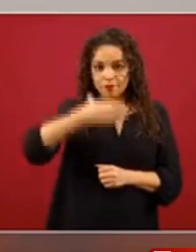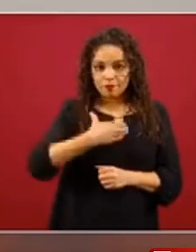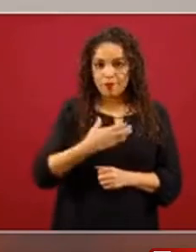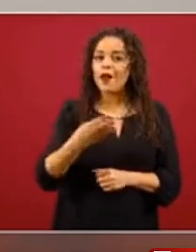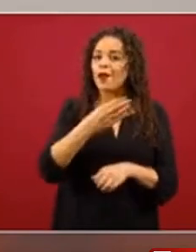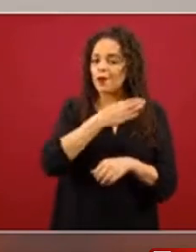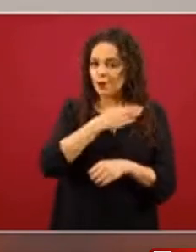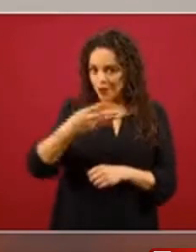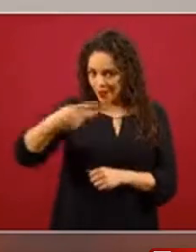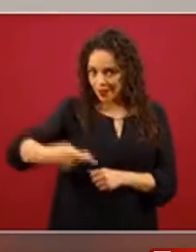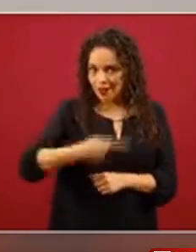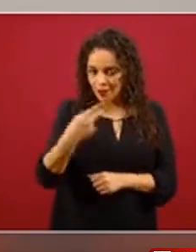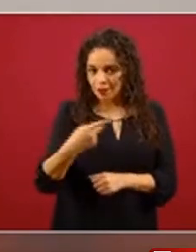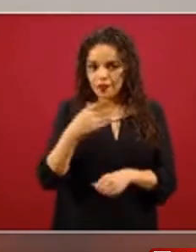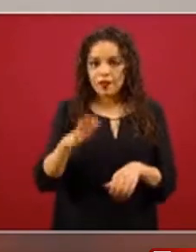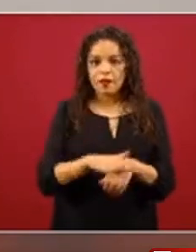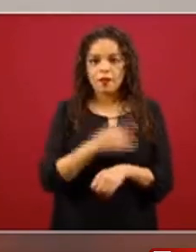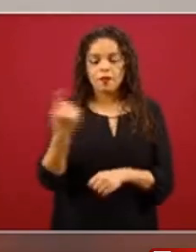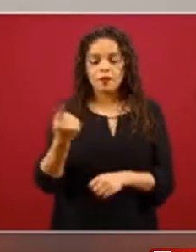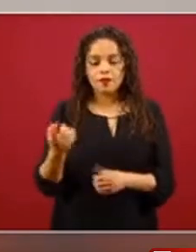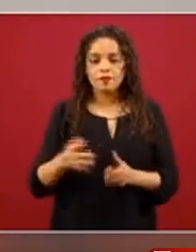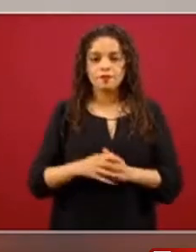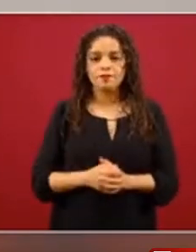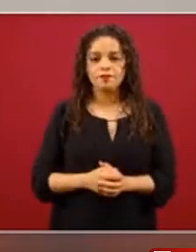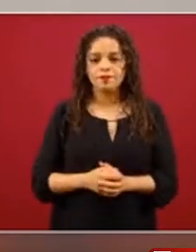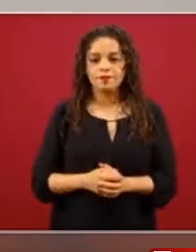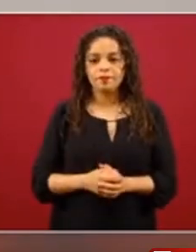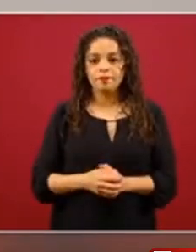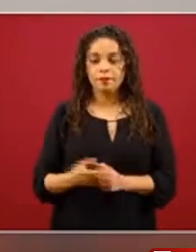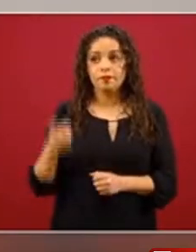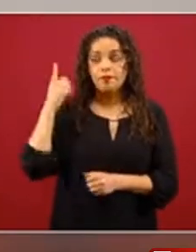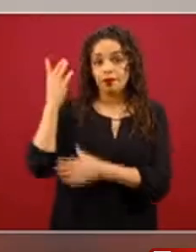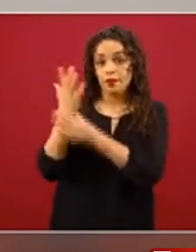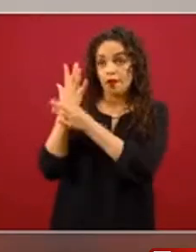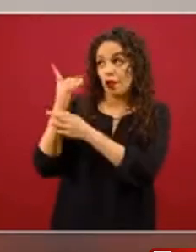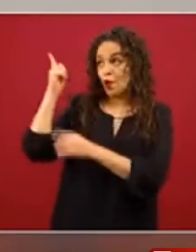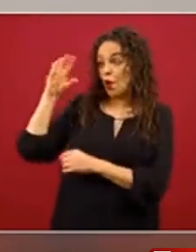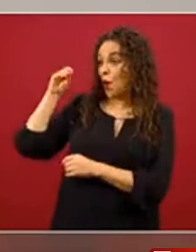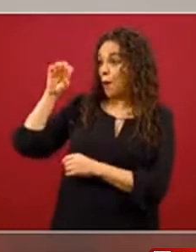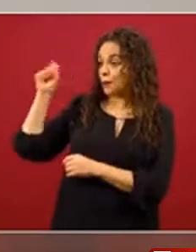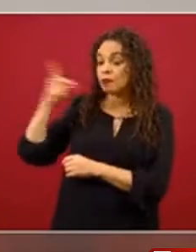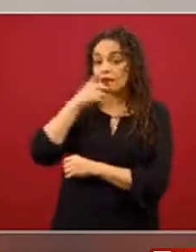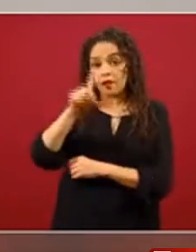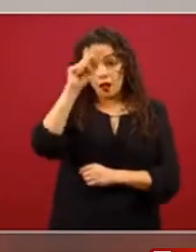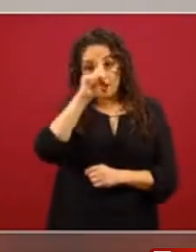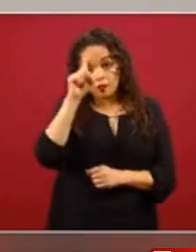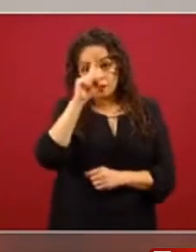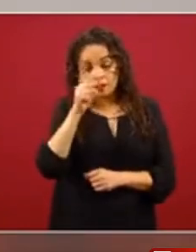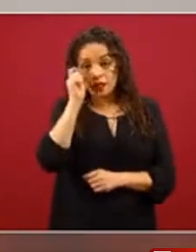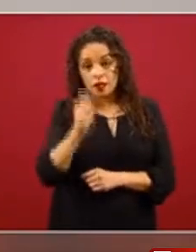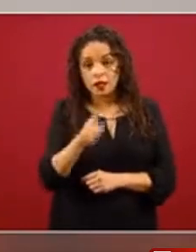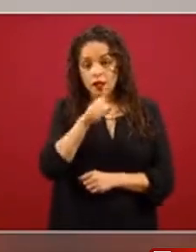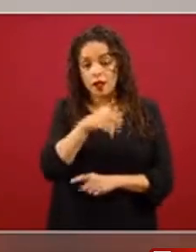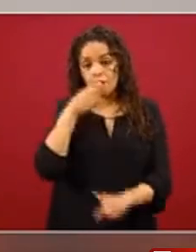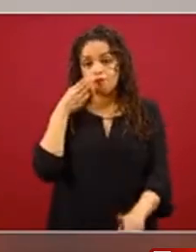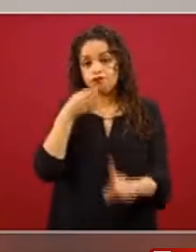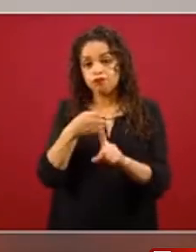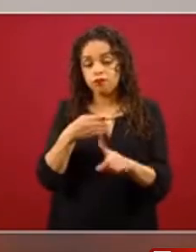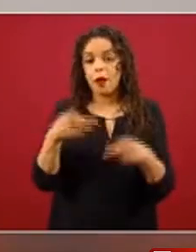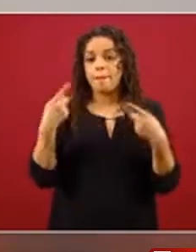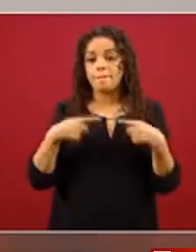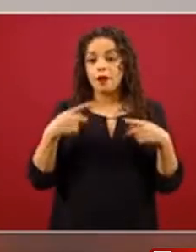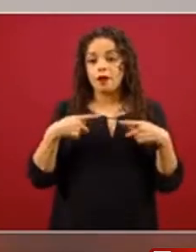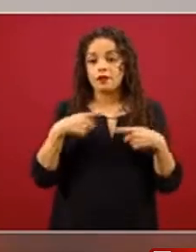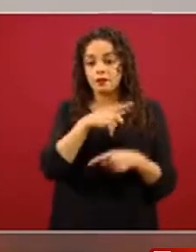de las consideraciones adicionales que da la Organización Mundial de la Salud, específicamente para las personas que sabemos que